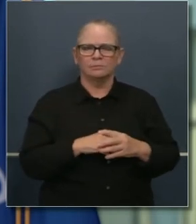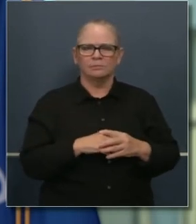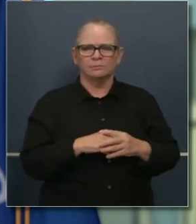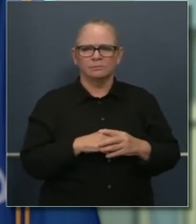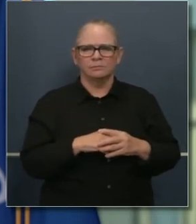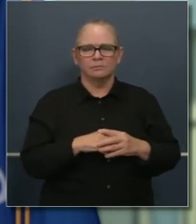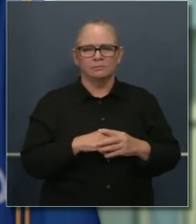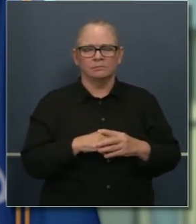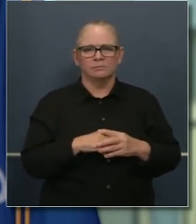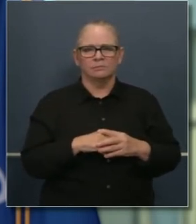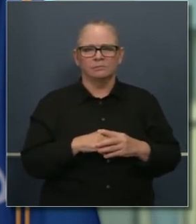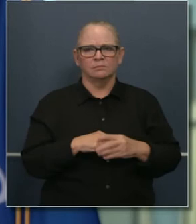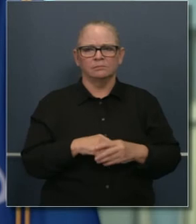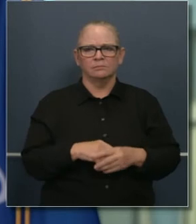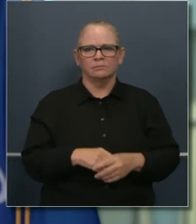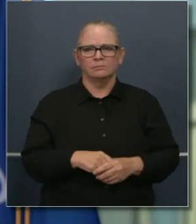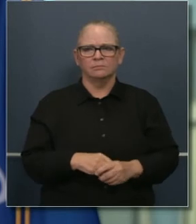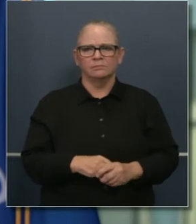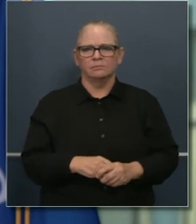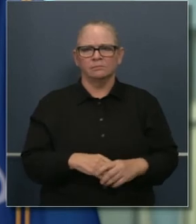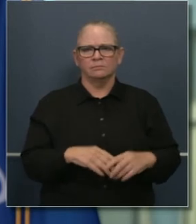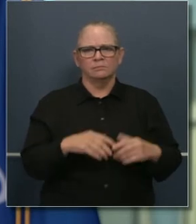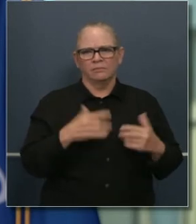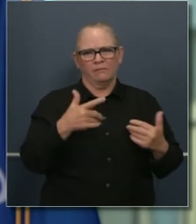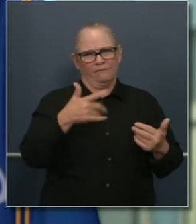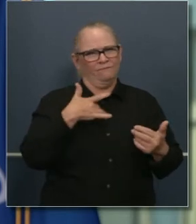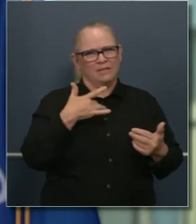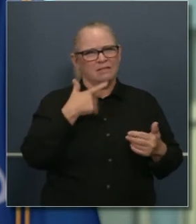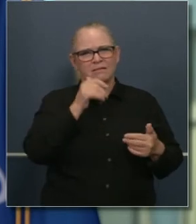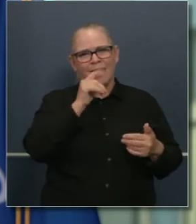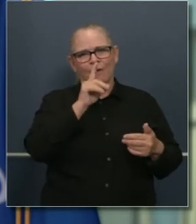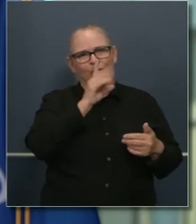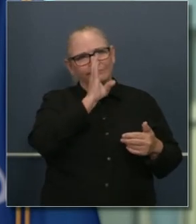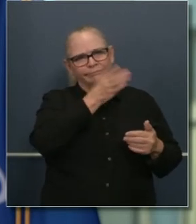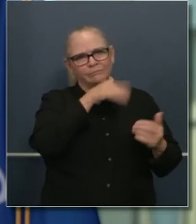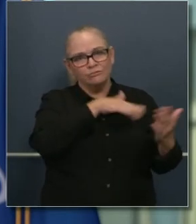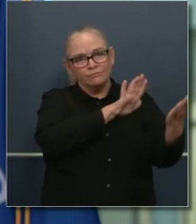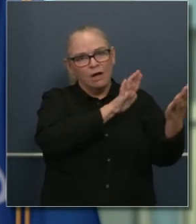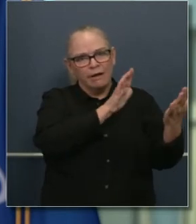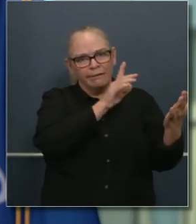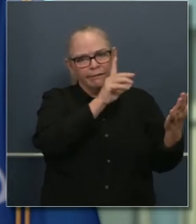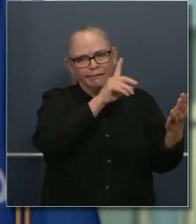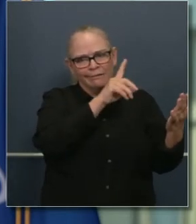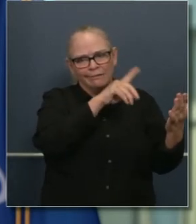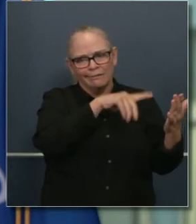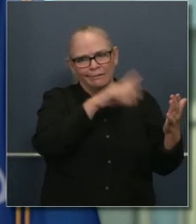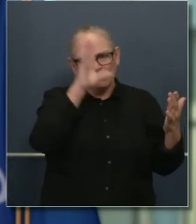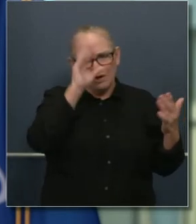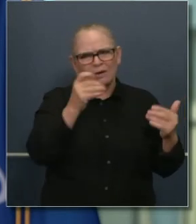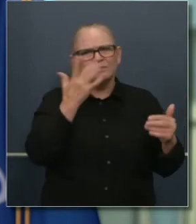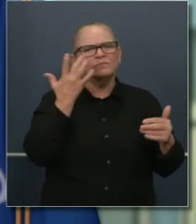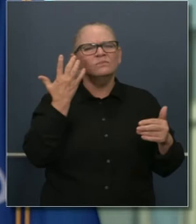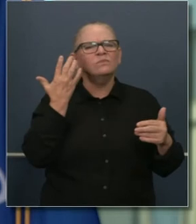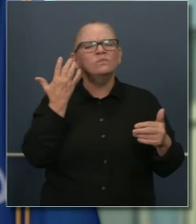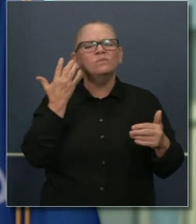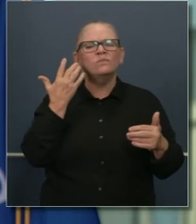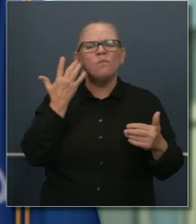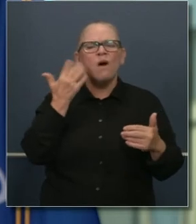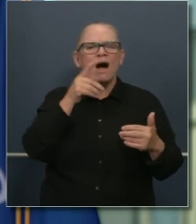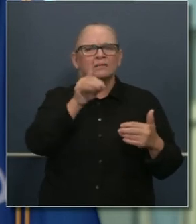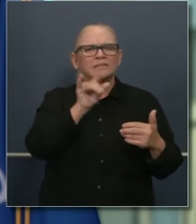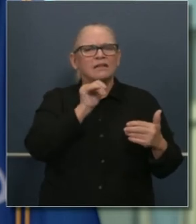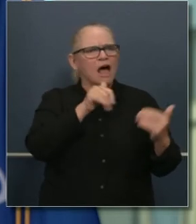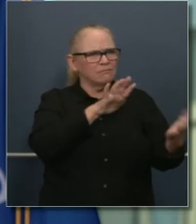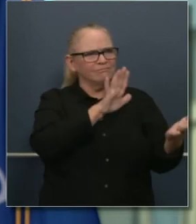un patrón un esquema en el que usted no lo enfrenta directamente en